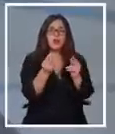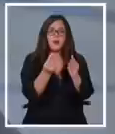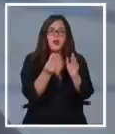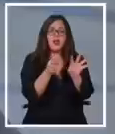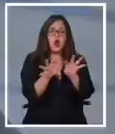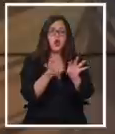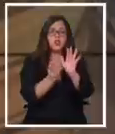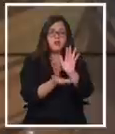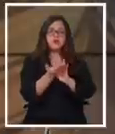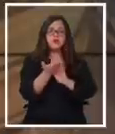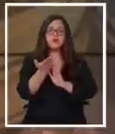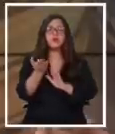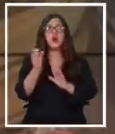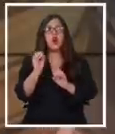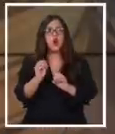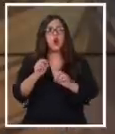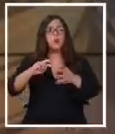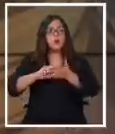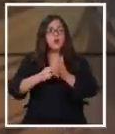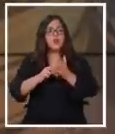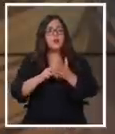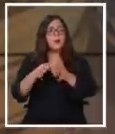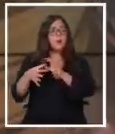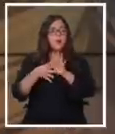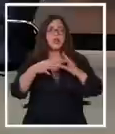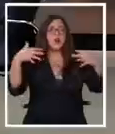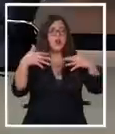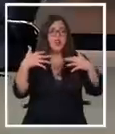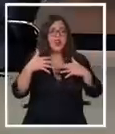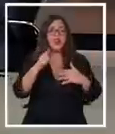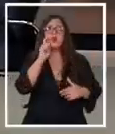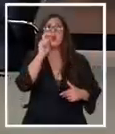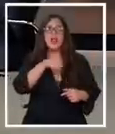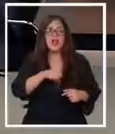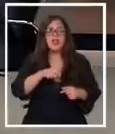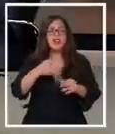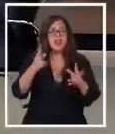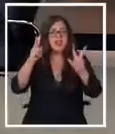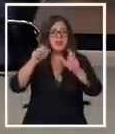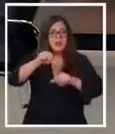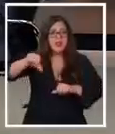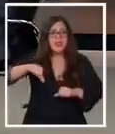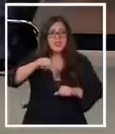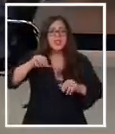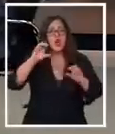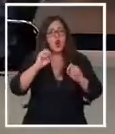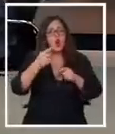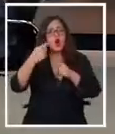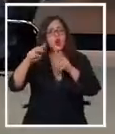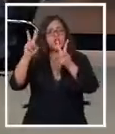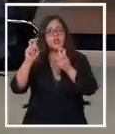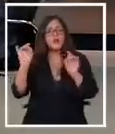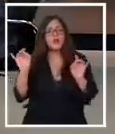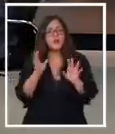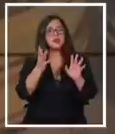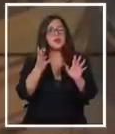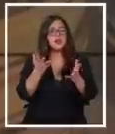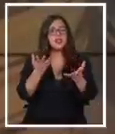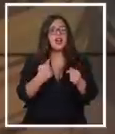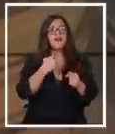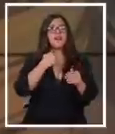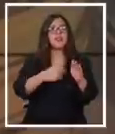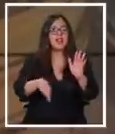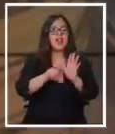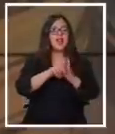que hay de producción de aceite el mundo post de la guerra de ucrania o podría haber otros factores que atentaran con la ley contra la ley de competencia